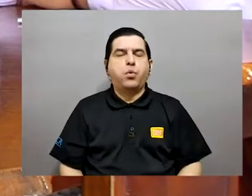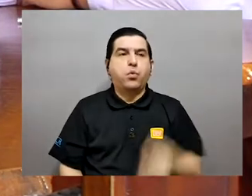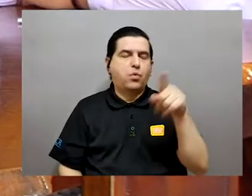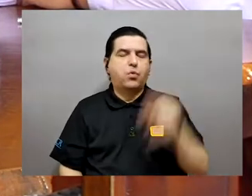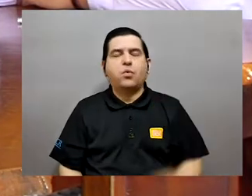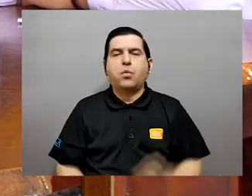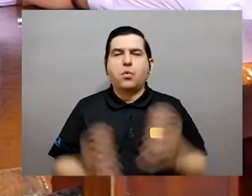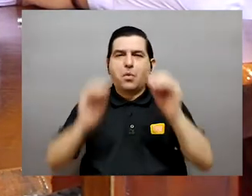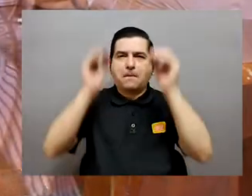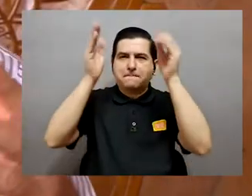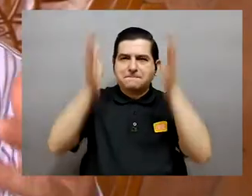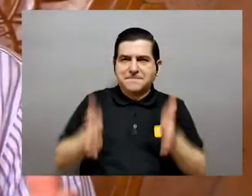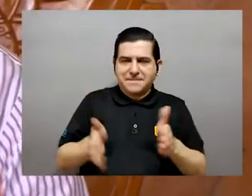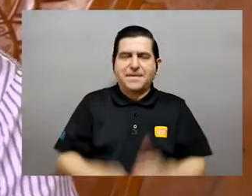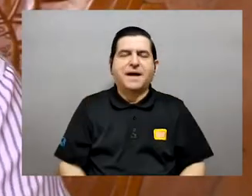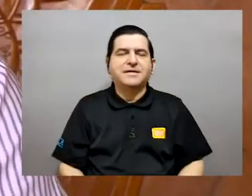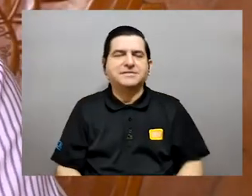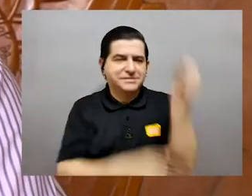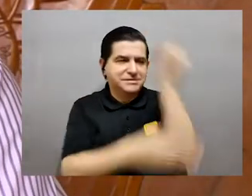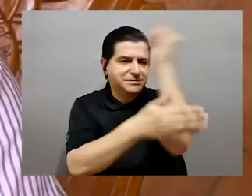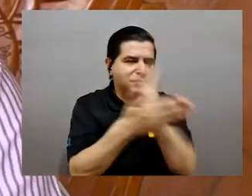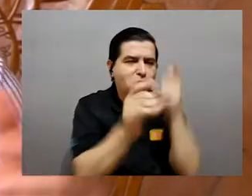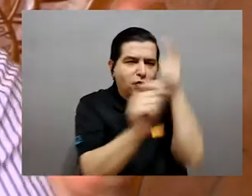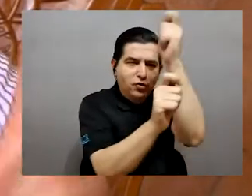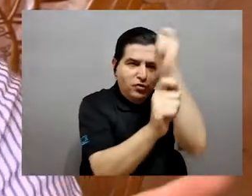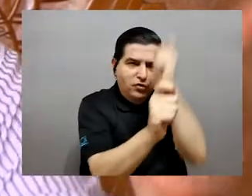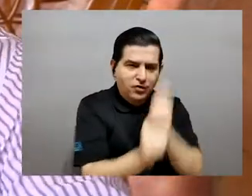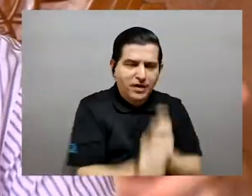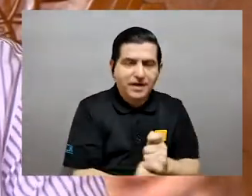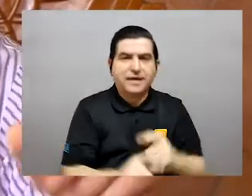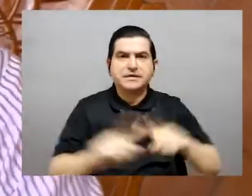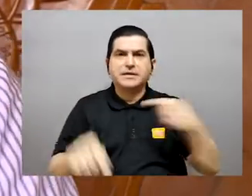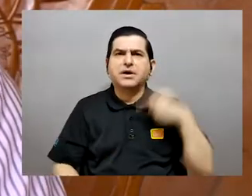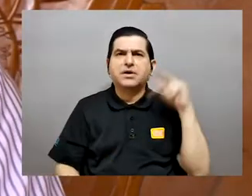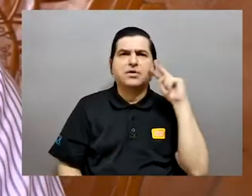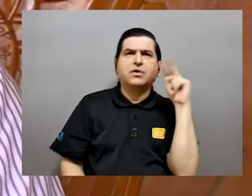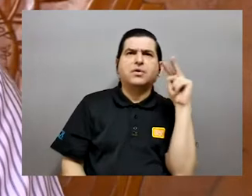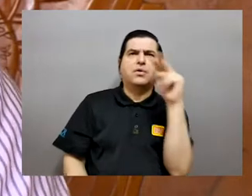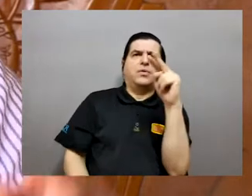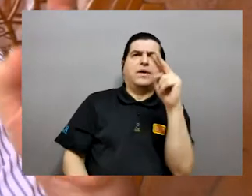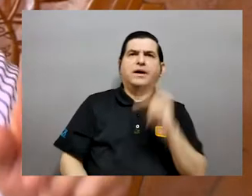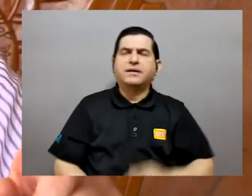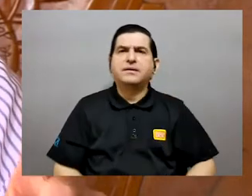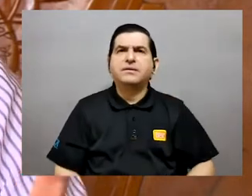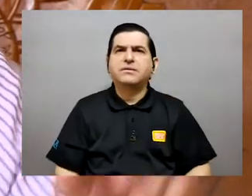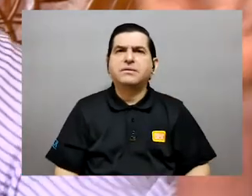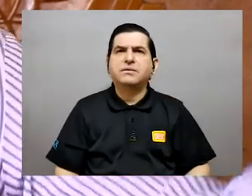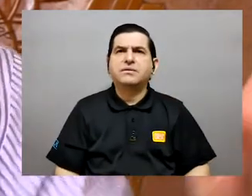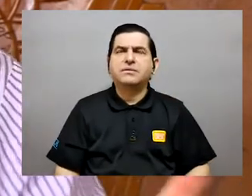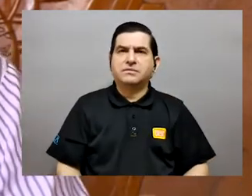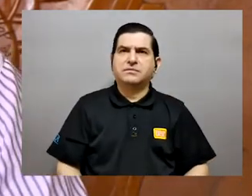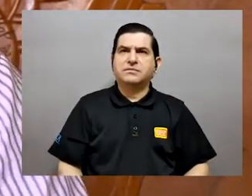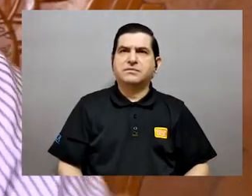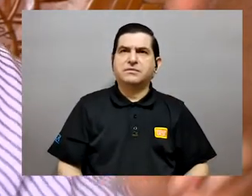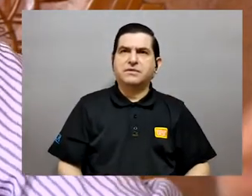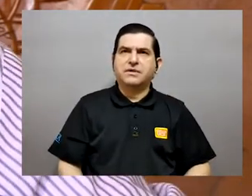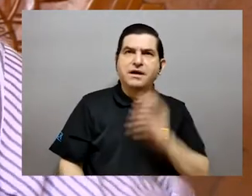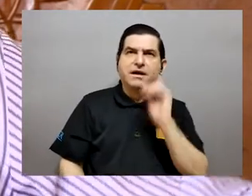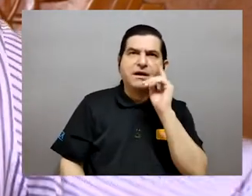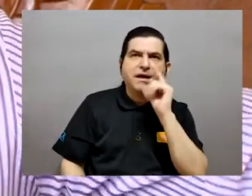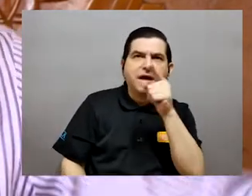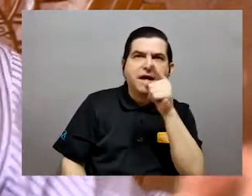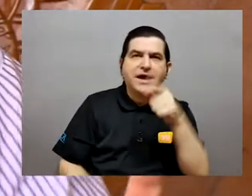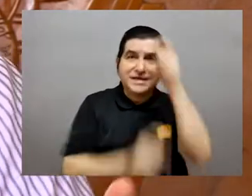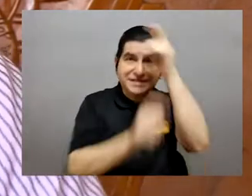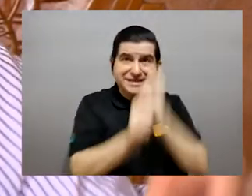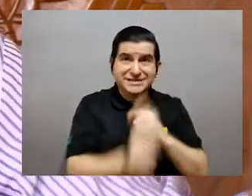esto, que la gente se sensibilice más, que identifique a este país, que la gente diga, fui a Costa Rica y conocí